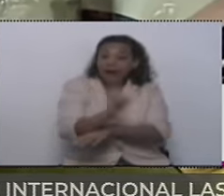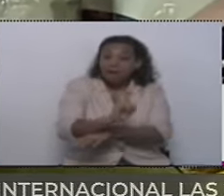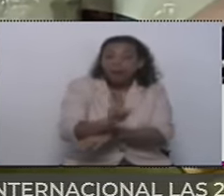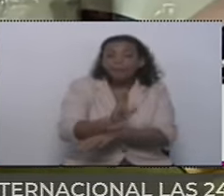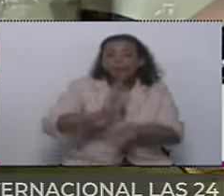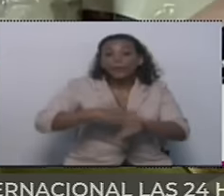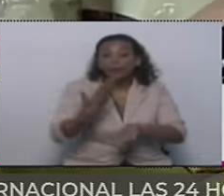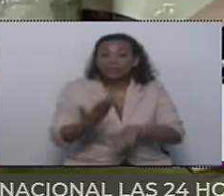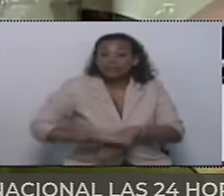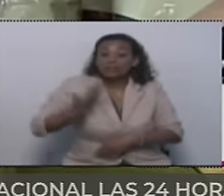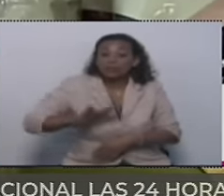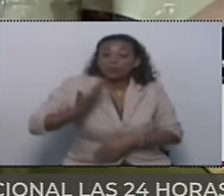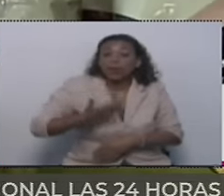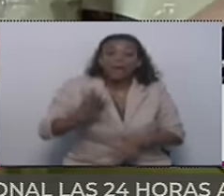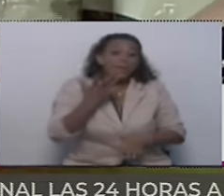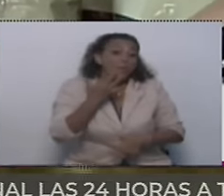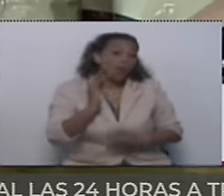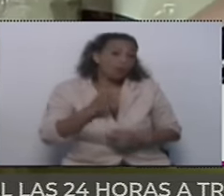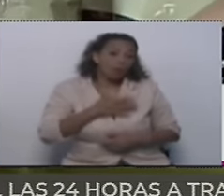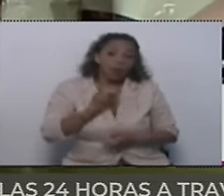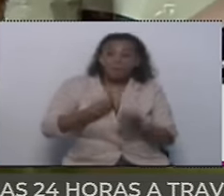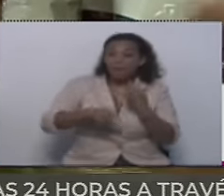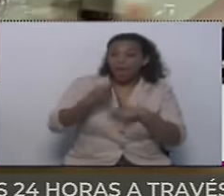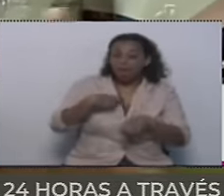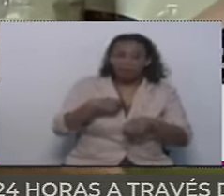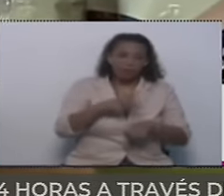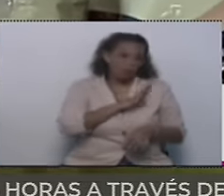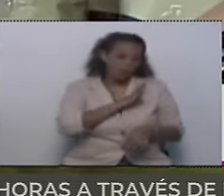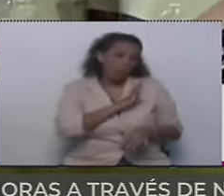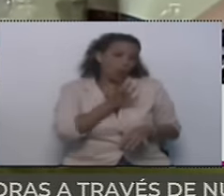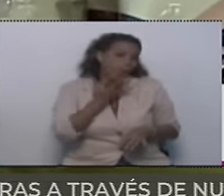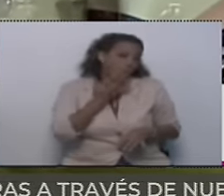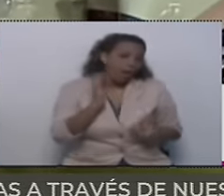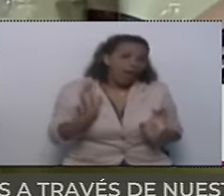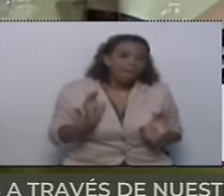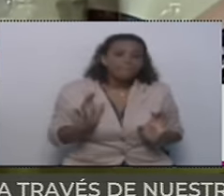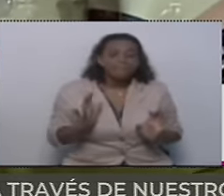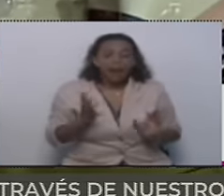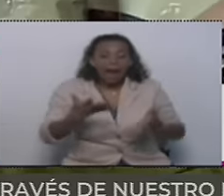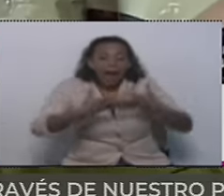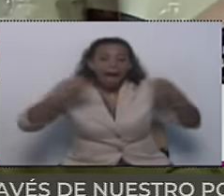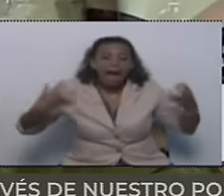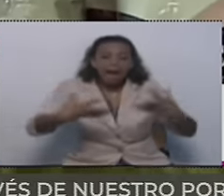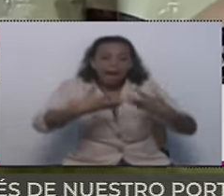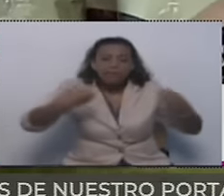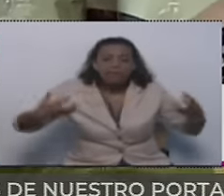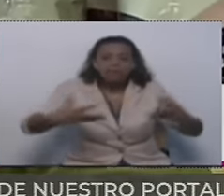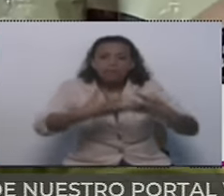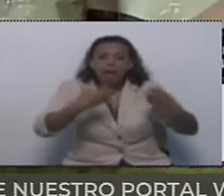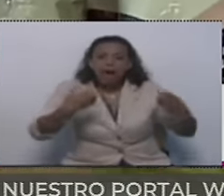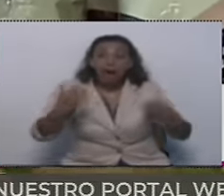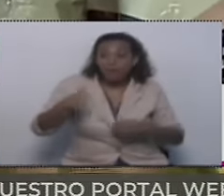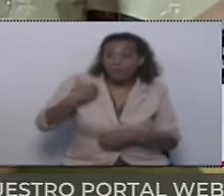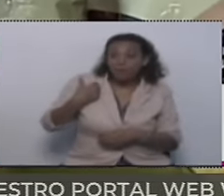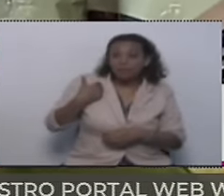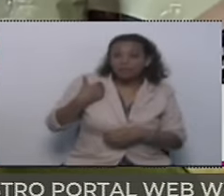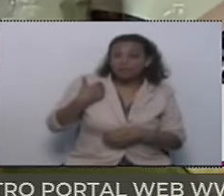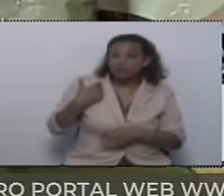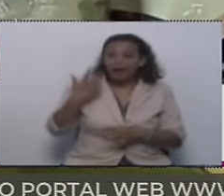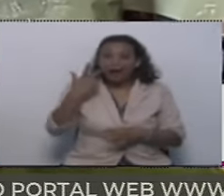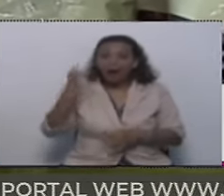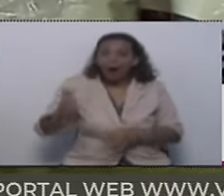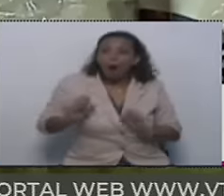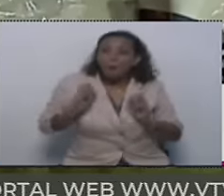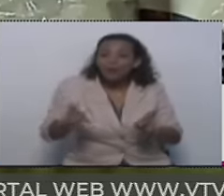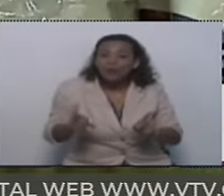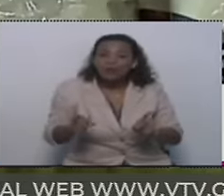Porque es muy importante, porque por ejemplo nosotros vendemos algunos productos como lo es la harina de trigo, y entonces hay que aprovechar todos los campos y todas las